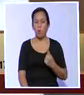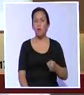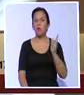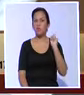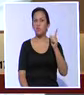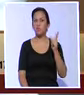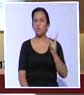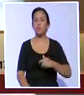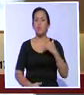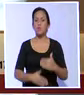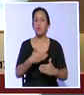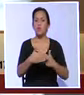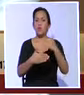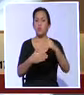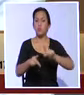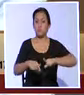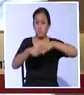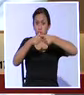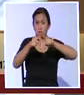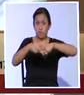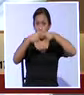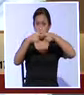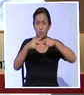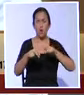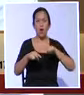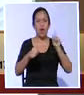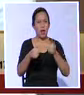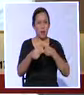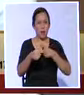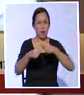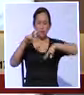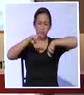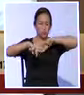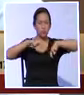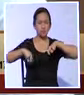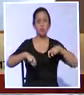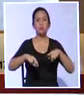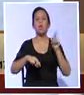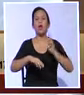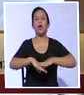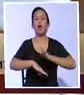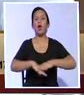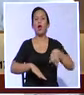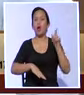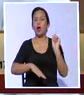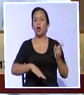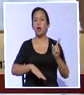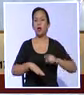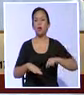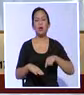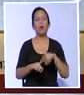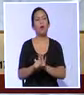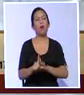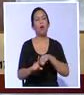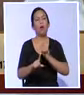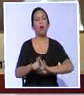desde un proceso de investigación que en su contra está en curso por delito de concusión así como el